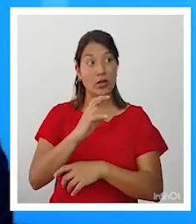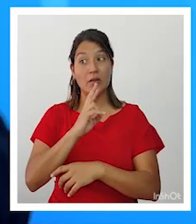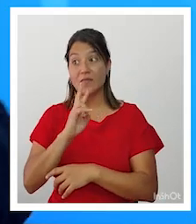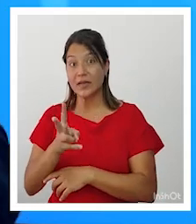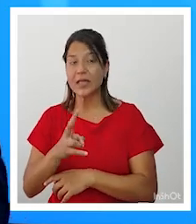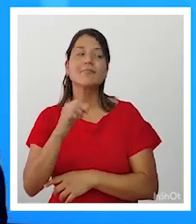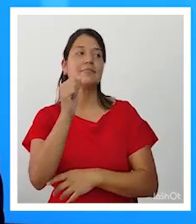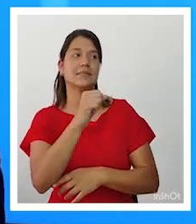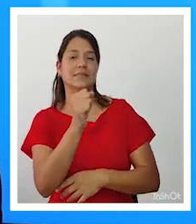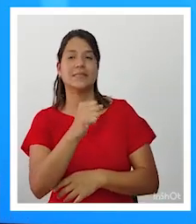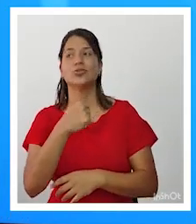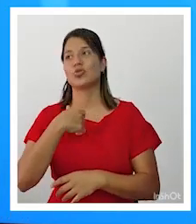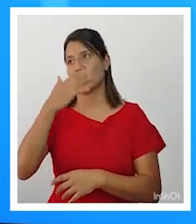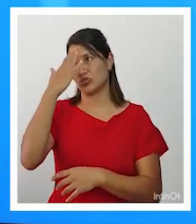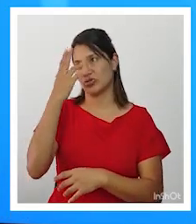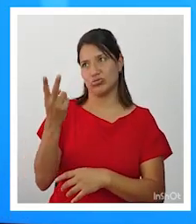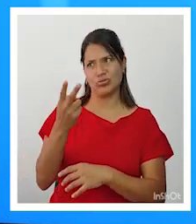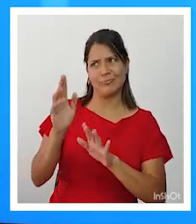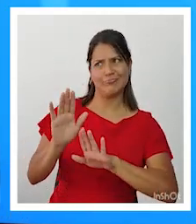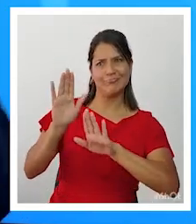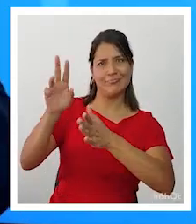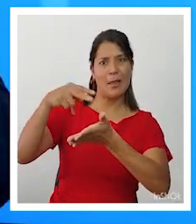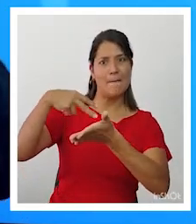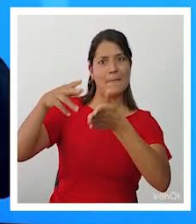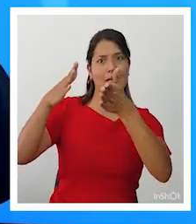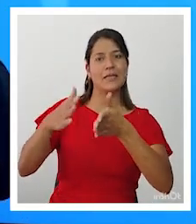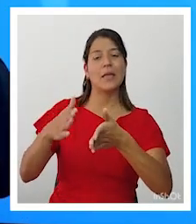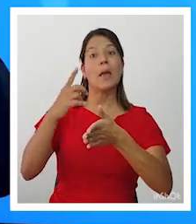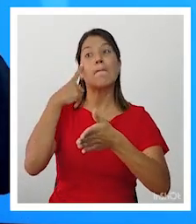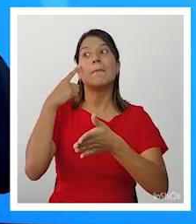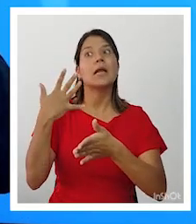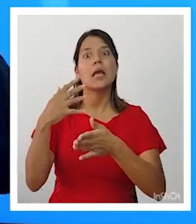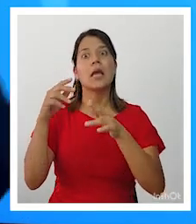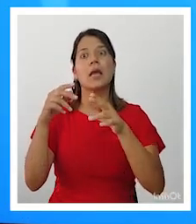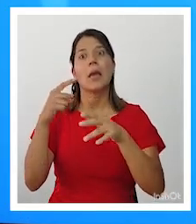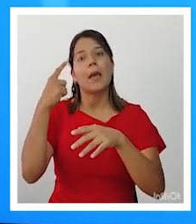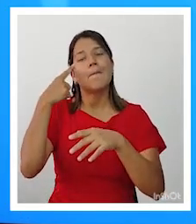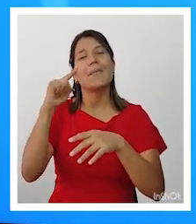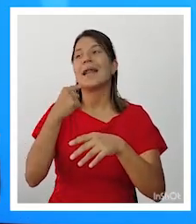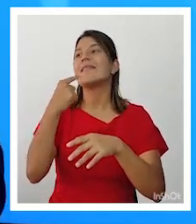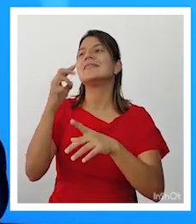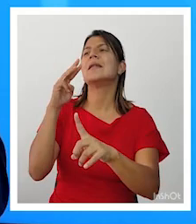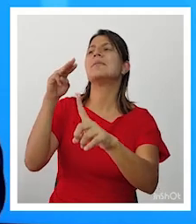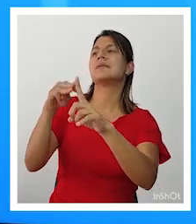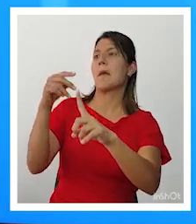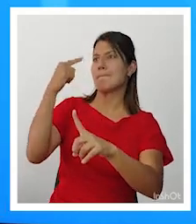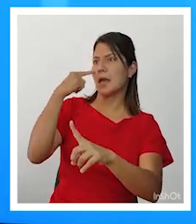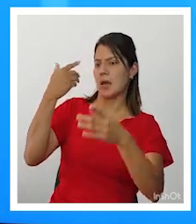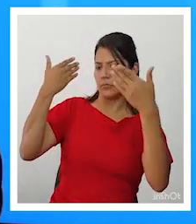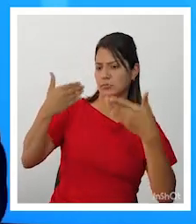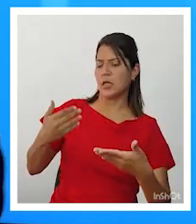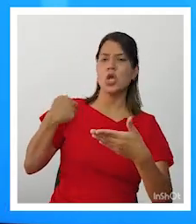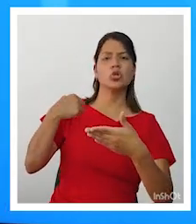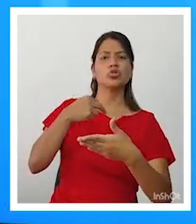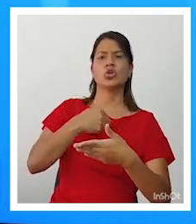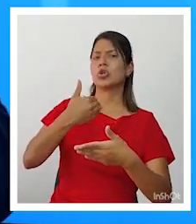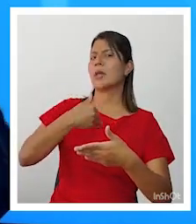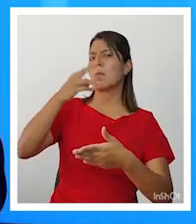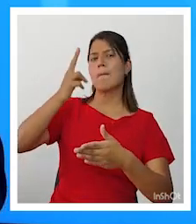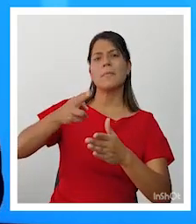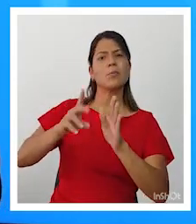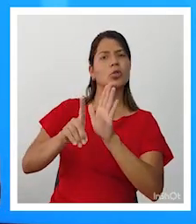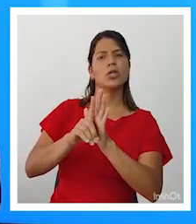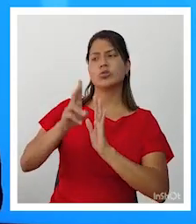par de grandes bailarines, para decir, miren, nosotros aquí estamos presentes, tenemos los mismos derechos y el